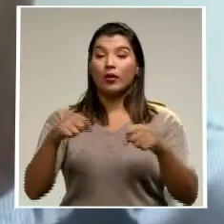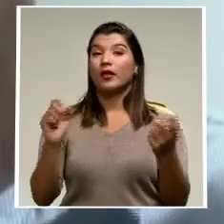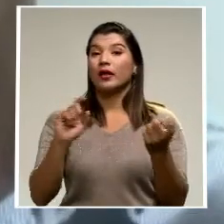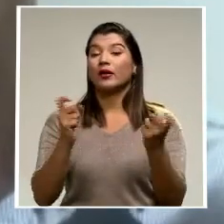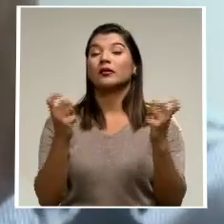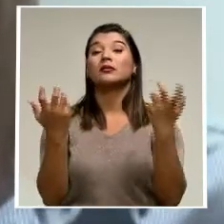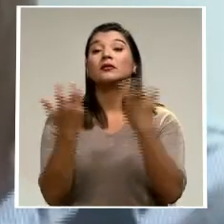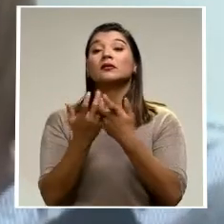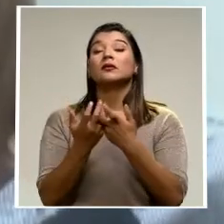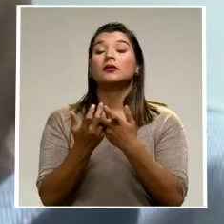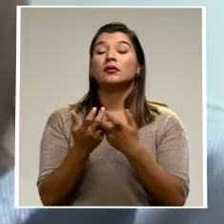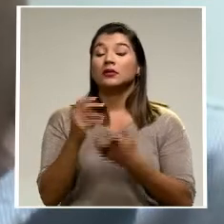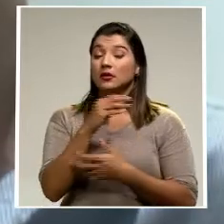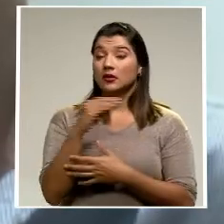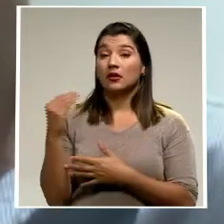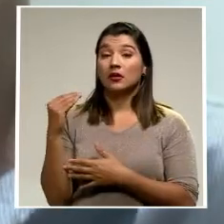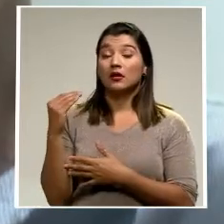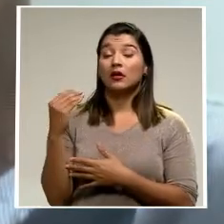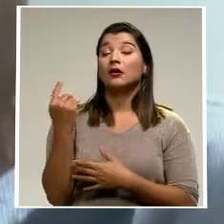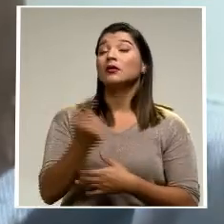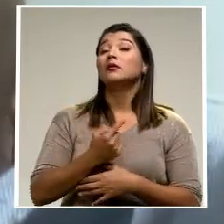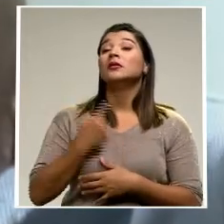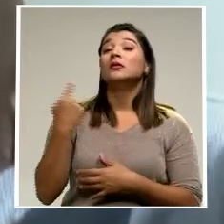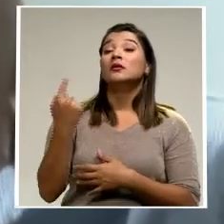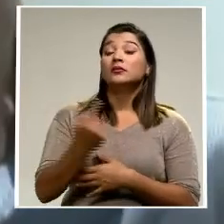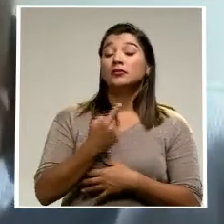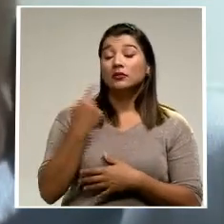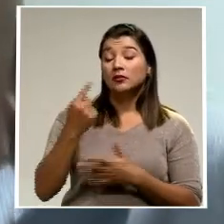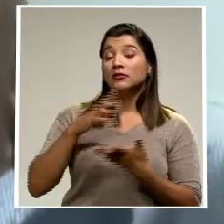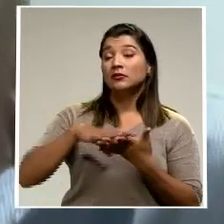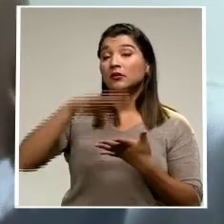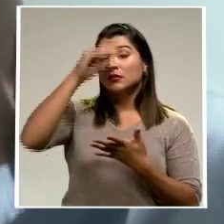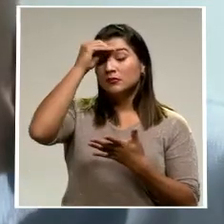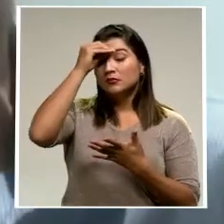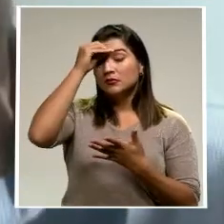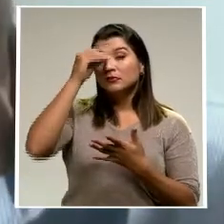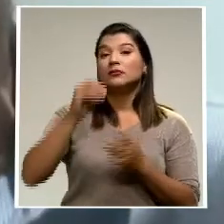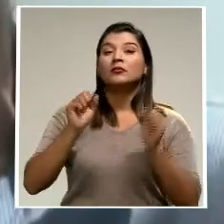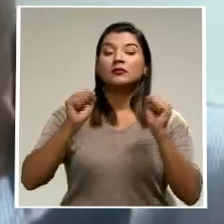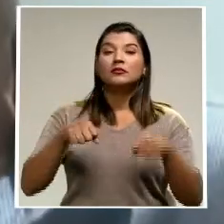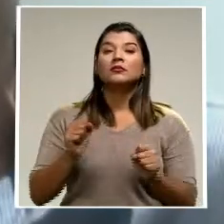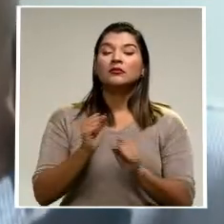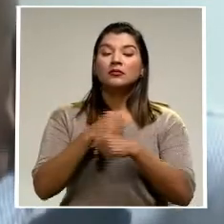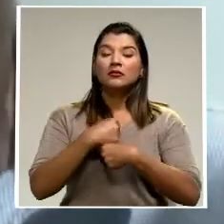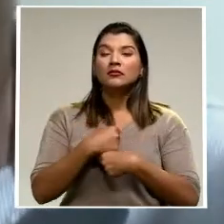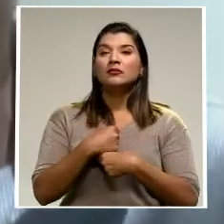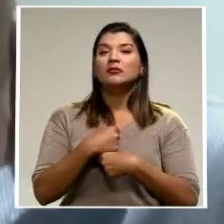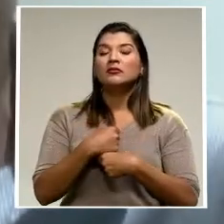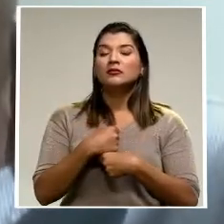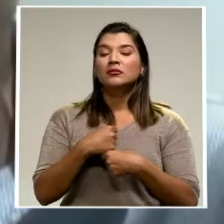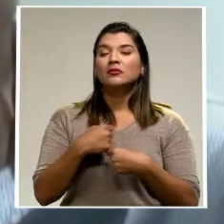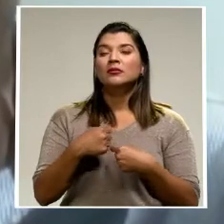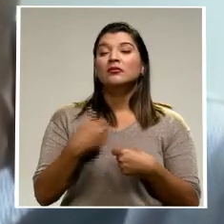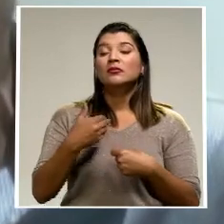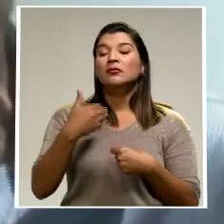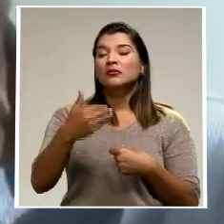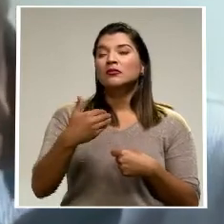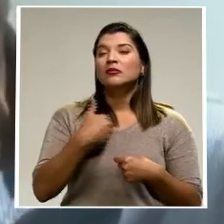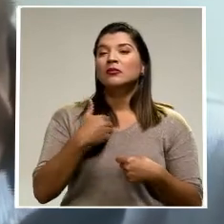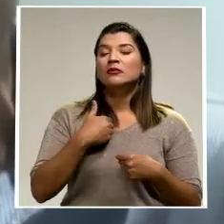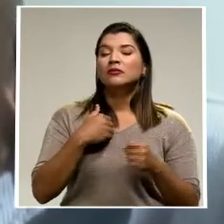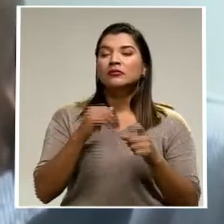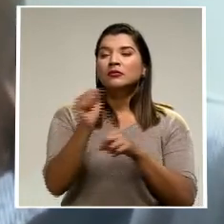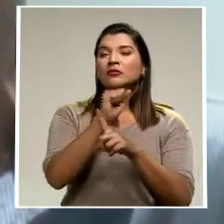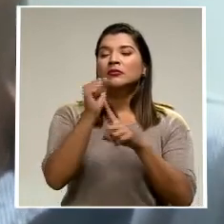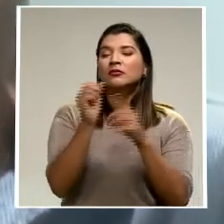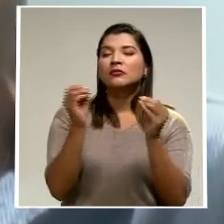una oposición y solamente aprendía a hacer oposición cuando había situaciones límite, cuando